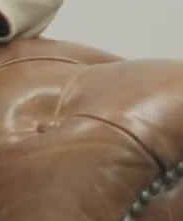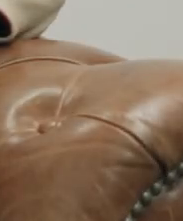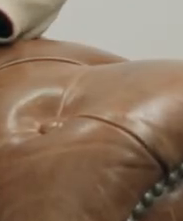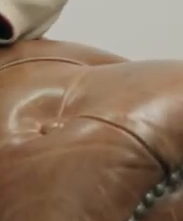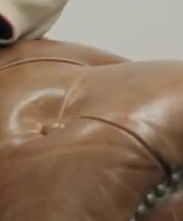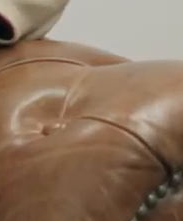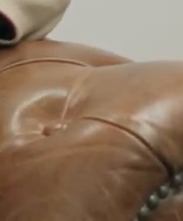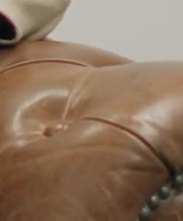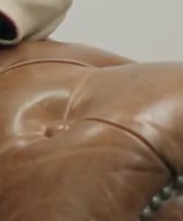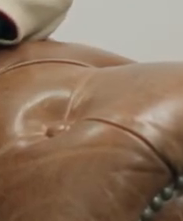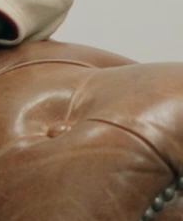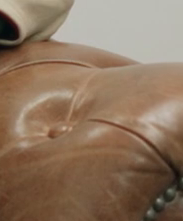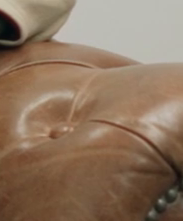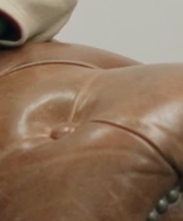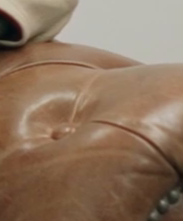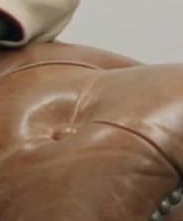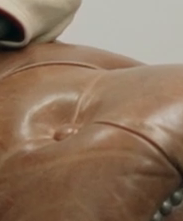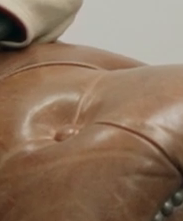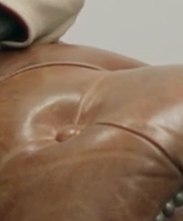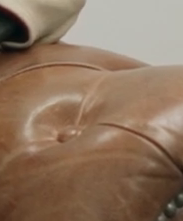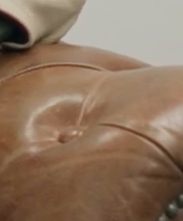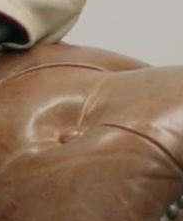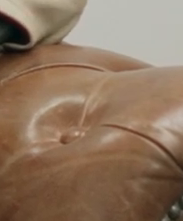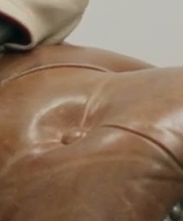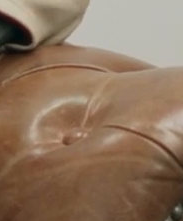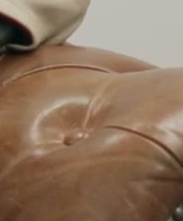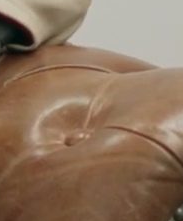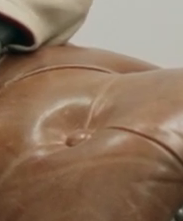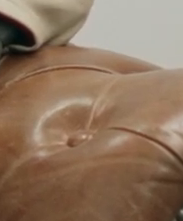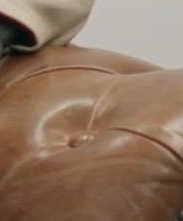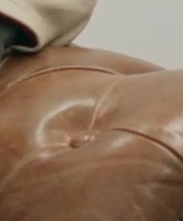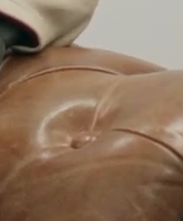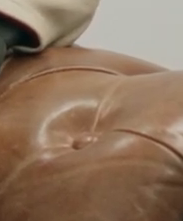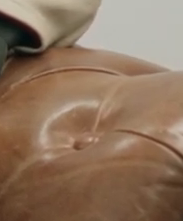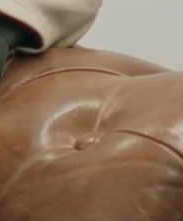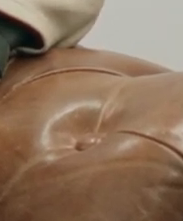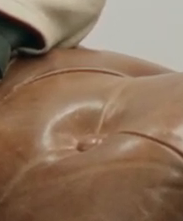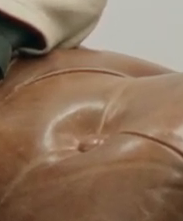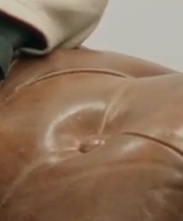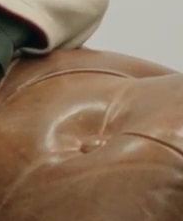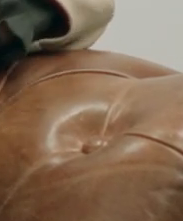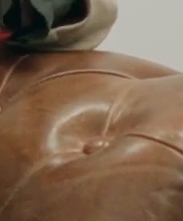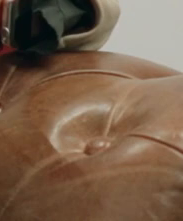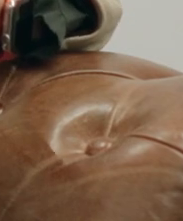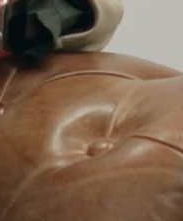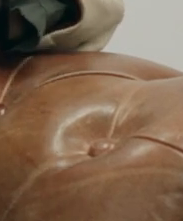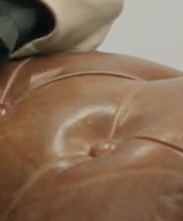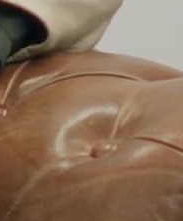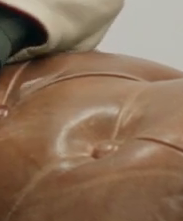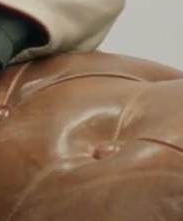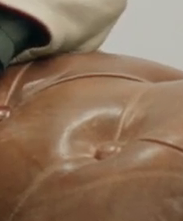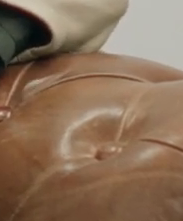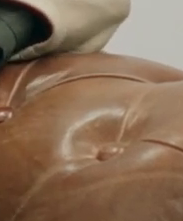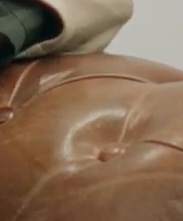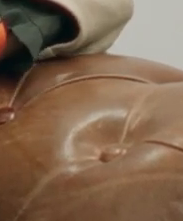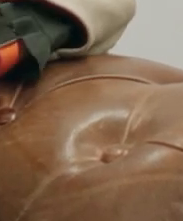modelo laboral hay personas que están saliendo del sistema de empleo. Tenemos que ver cómo